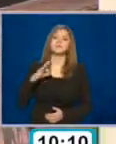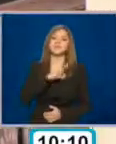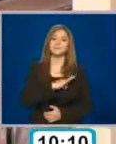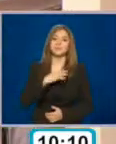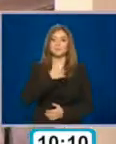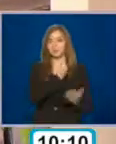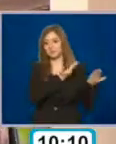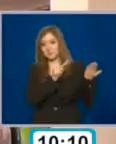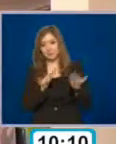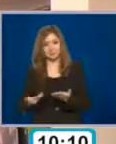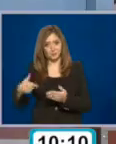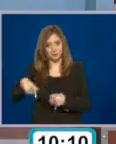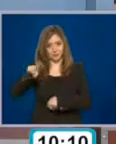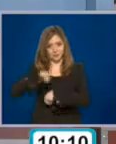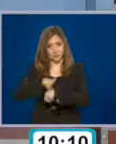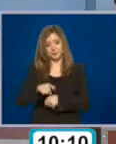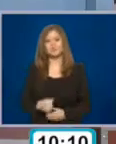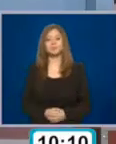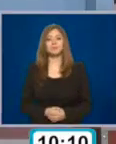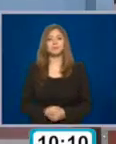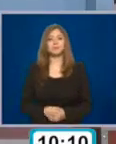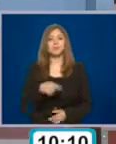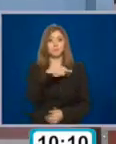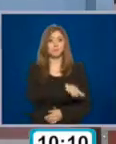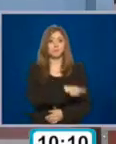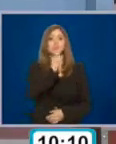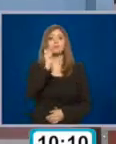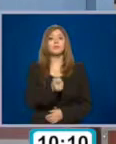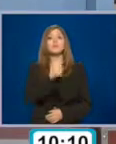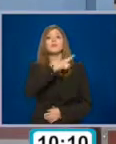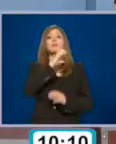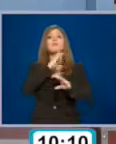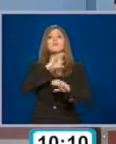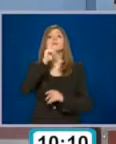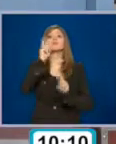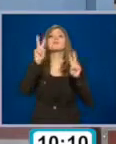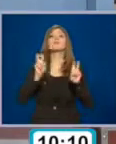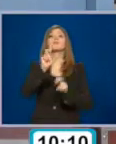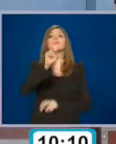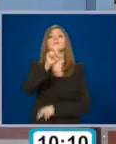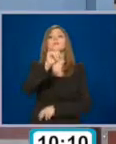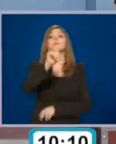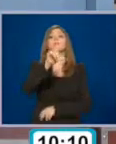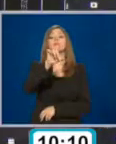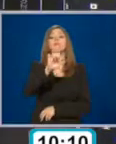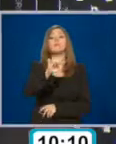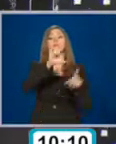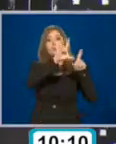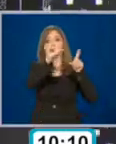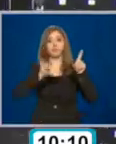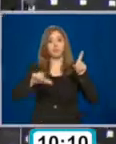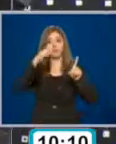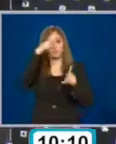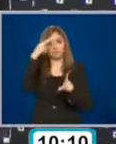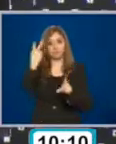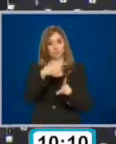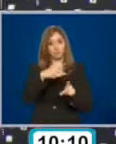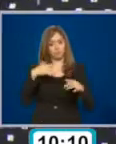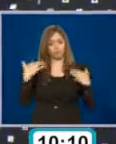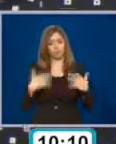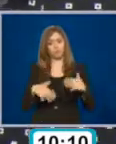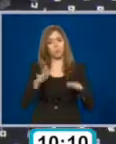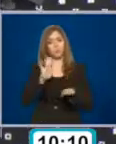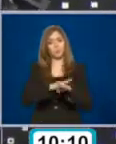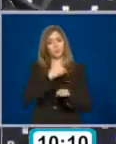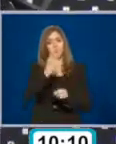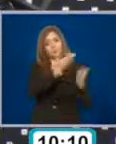Oye, vienes a presentar estos sencillos, el tema Dile, que ha funcionado muy bien aquí en la República Exactamente. Mexicana, que es por eso que te tenemos pues aquí